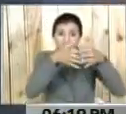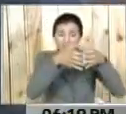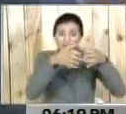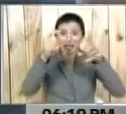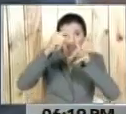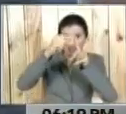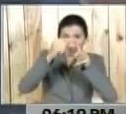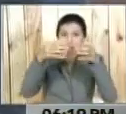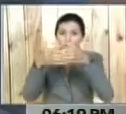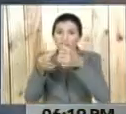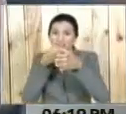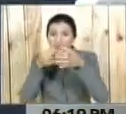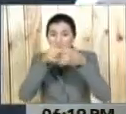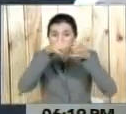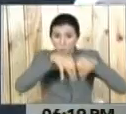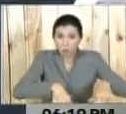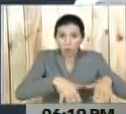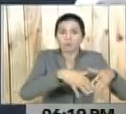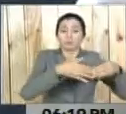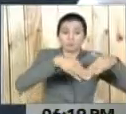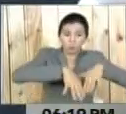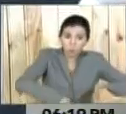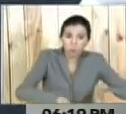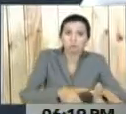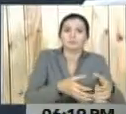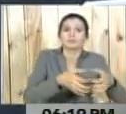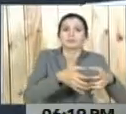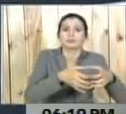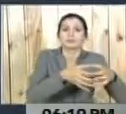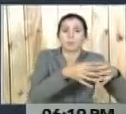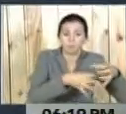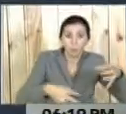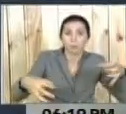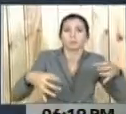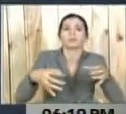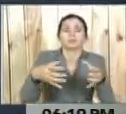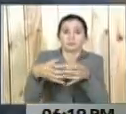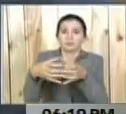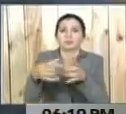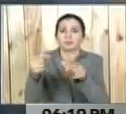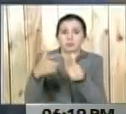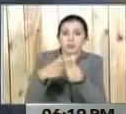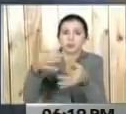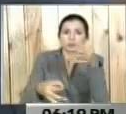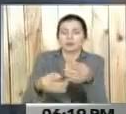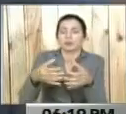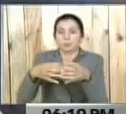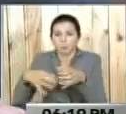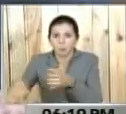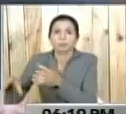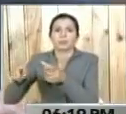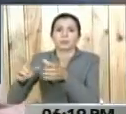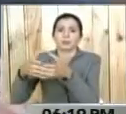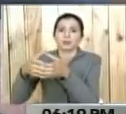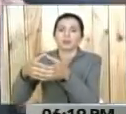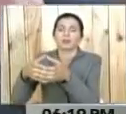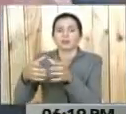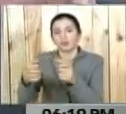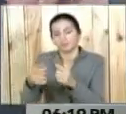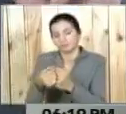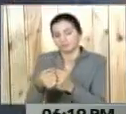vamos a decirlo en esos términos. En el fondo lo que hay, lo que vemos reflejado, ya lo dije hace rato, es que